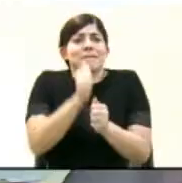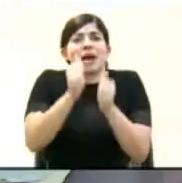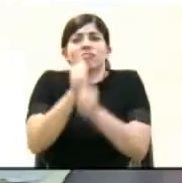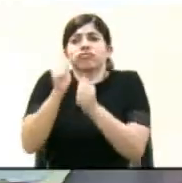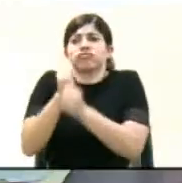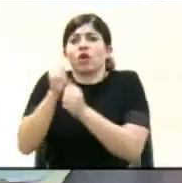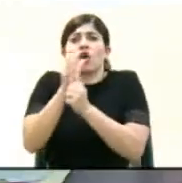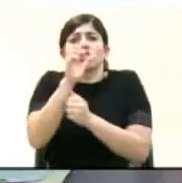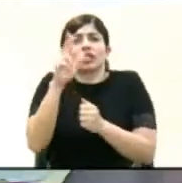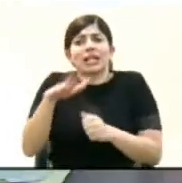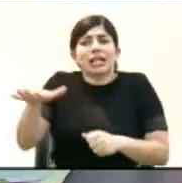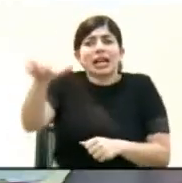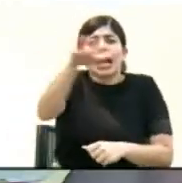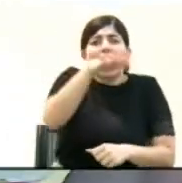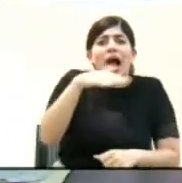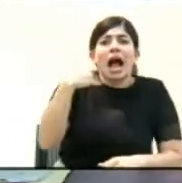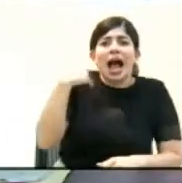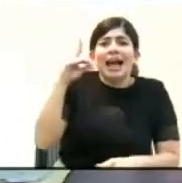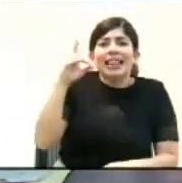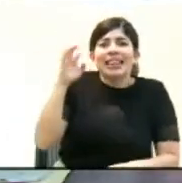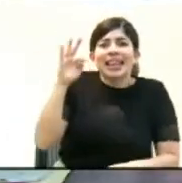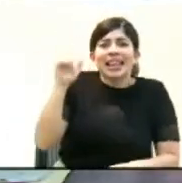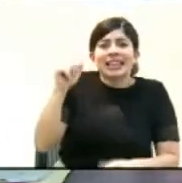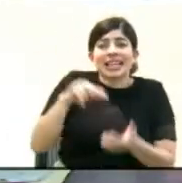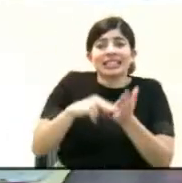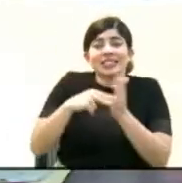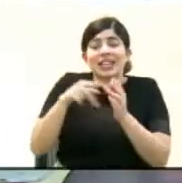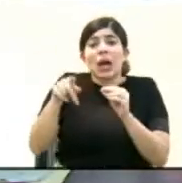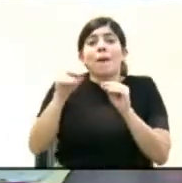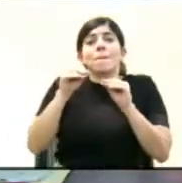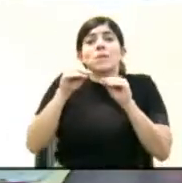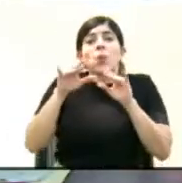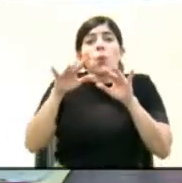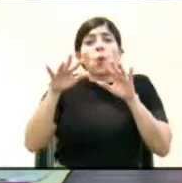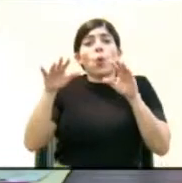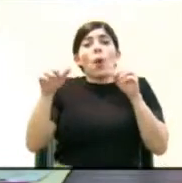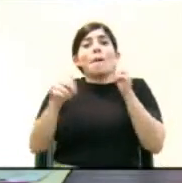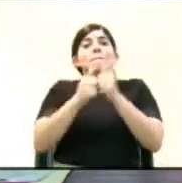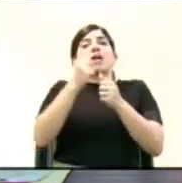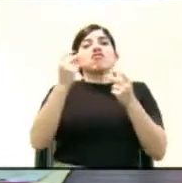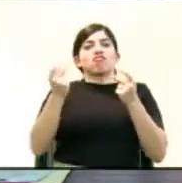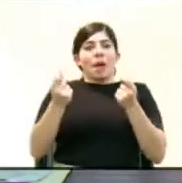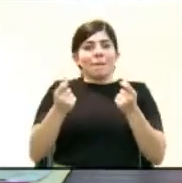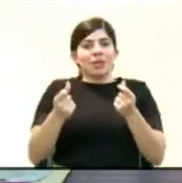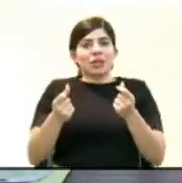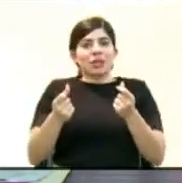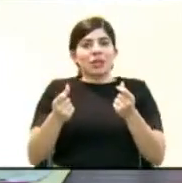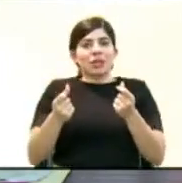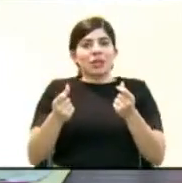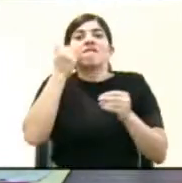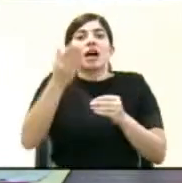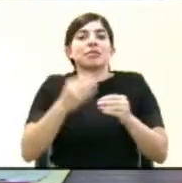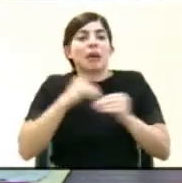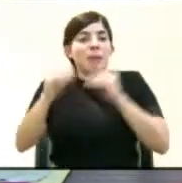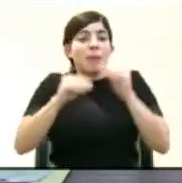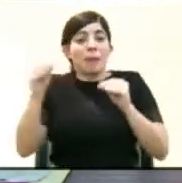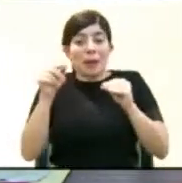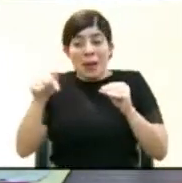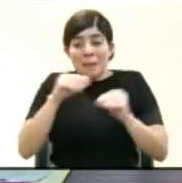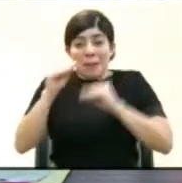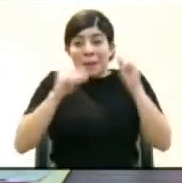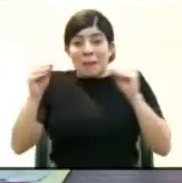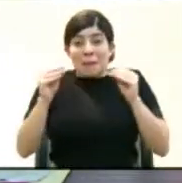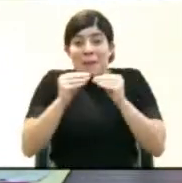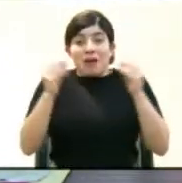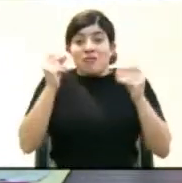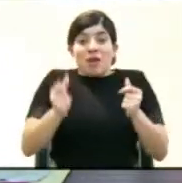Y entonces, con eso viene un contagio mucho más rápido, es mucho más contagioso, y al ser más